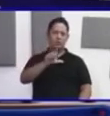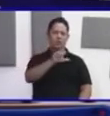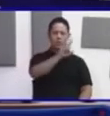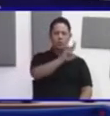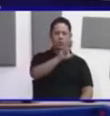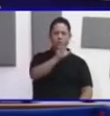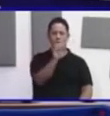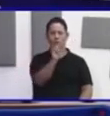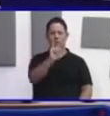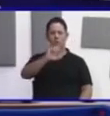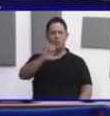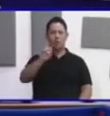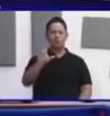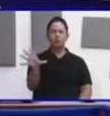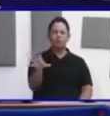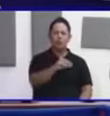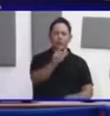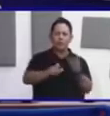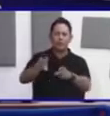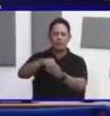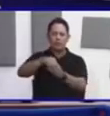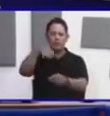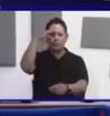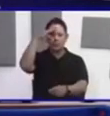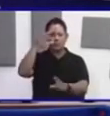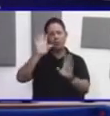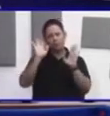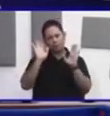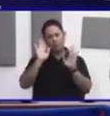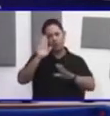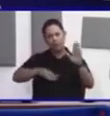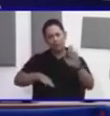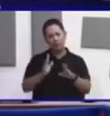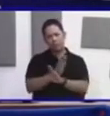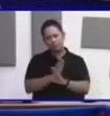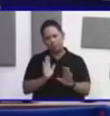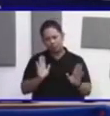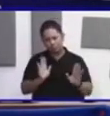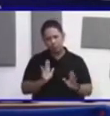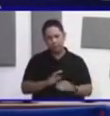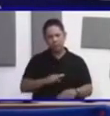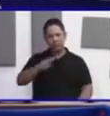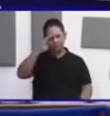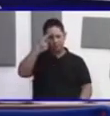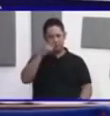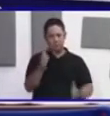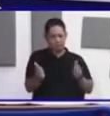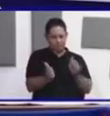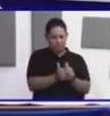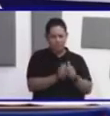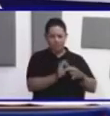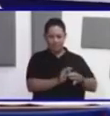agentes de policía que hemos tenido, hay cosas y de hecho pues anuncio que nuestro coronel nos va a acompañar hoy en el